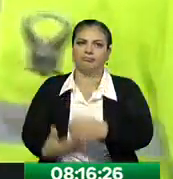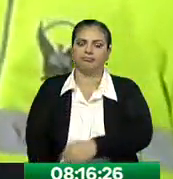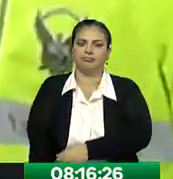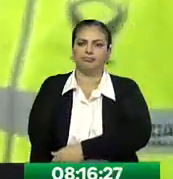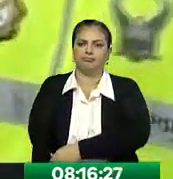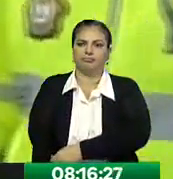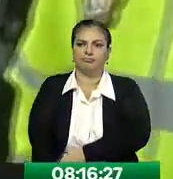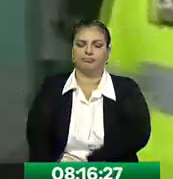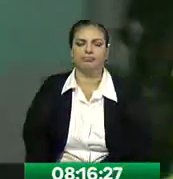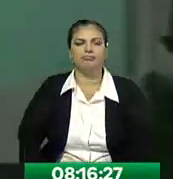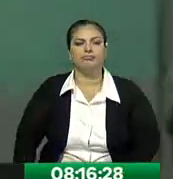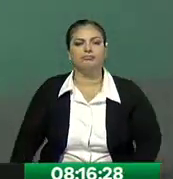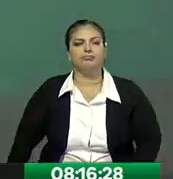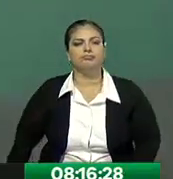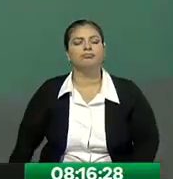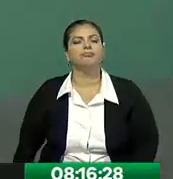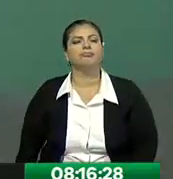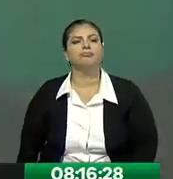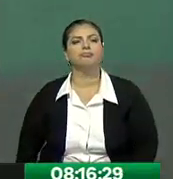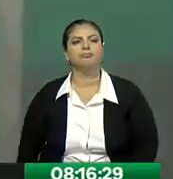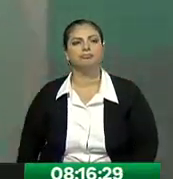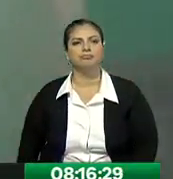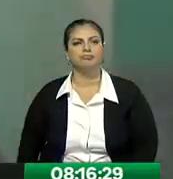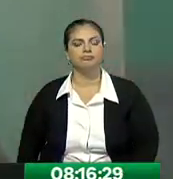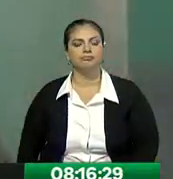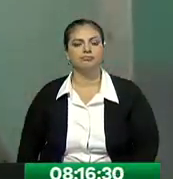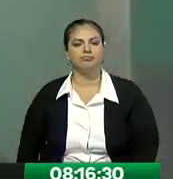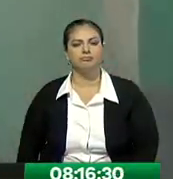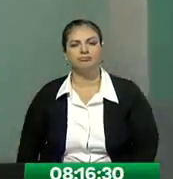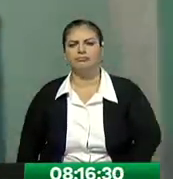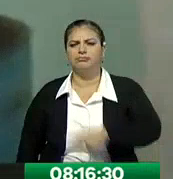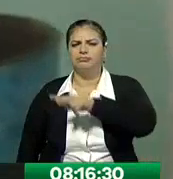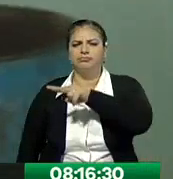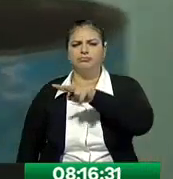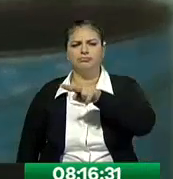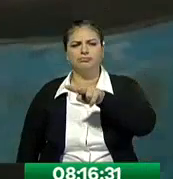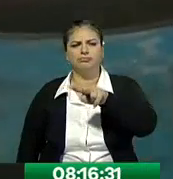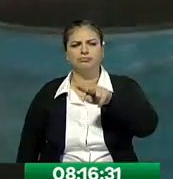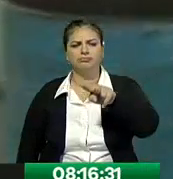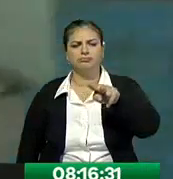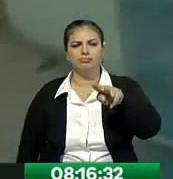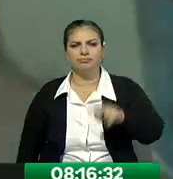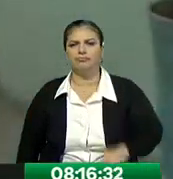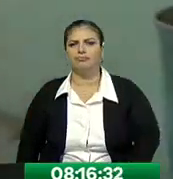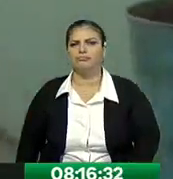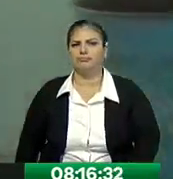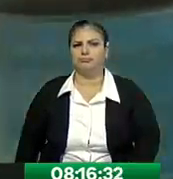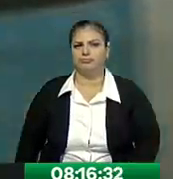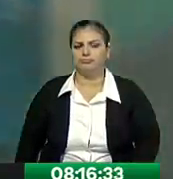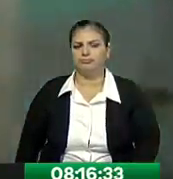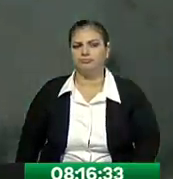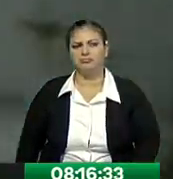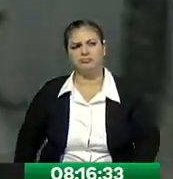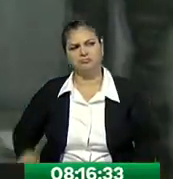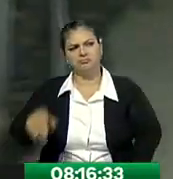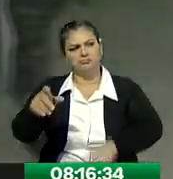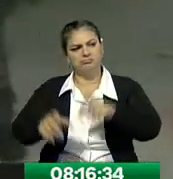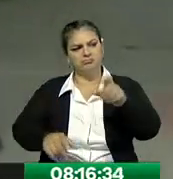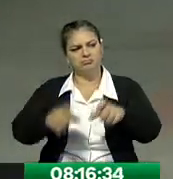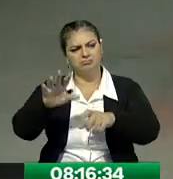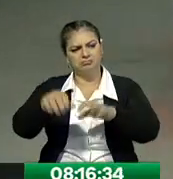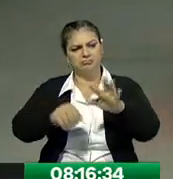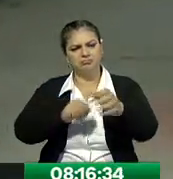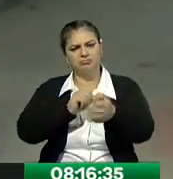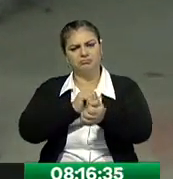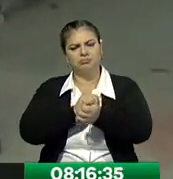Ya han sido aprehendidas, yo creo que existían 9 boletas de captura, pero aleatoriamente también ya